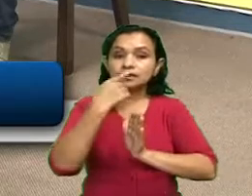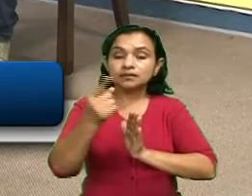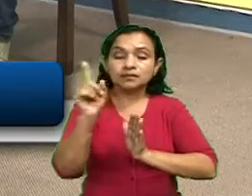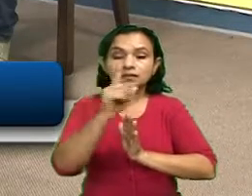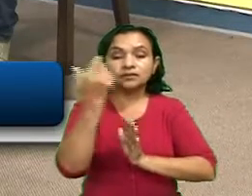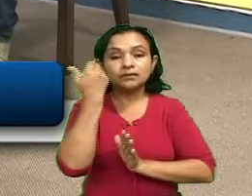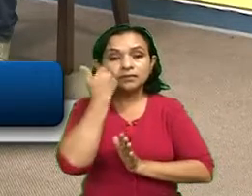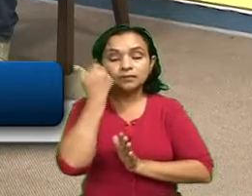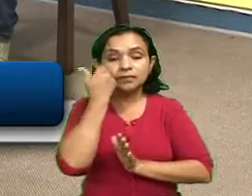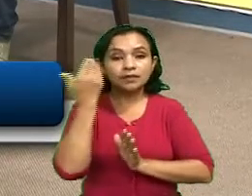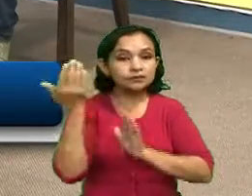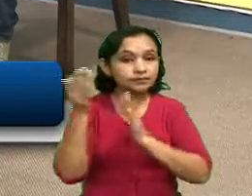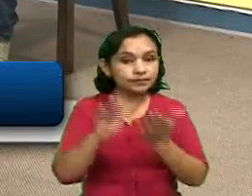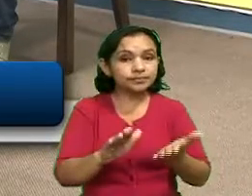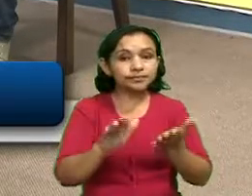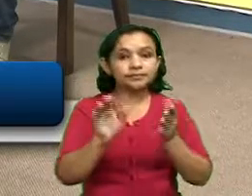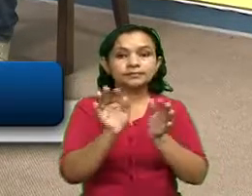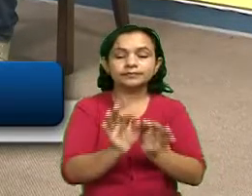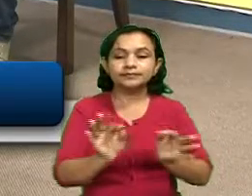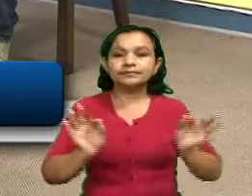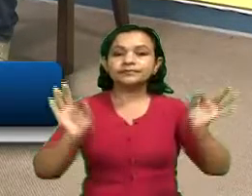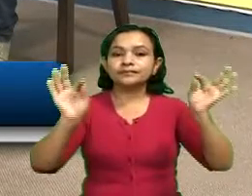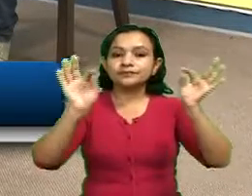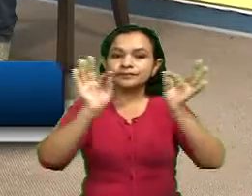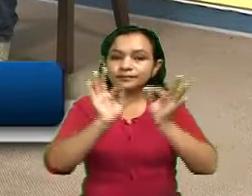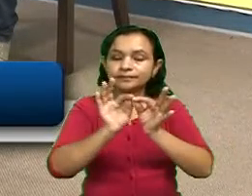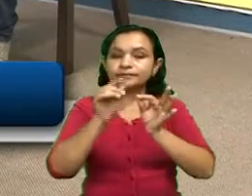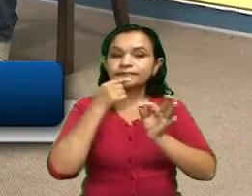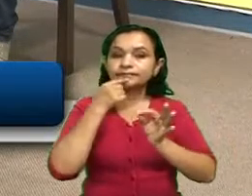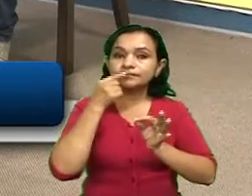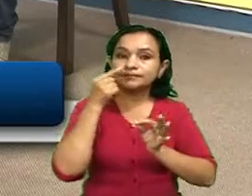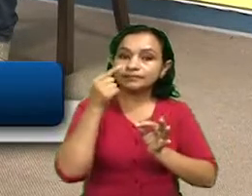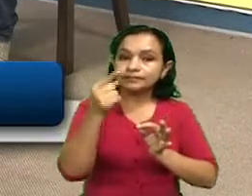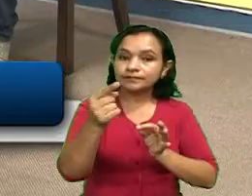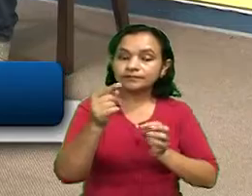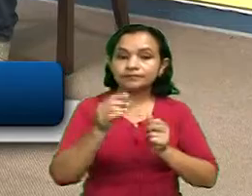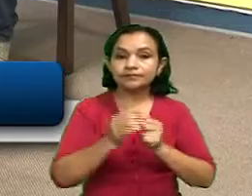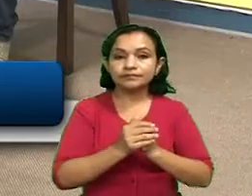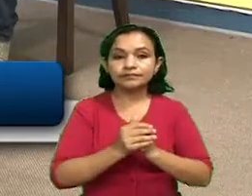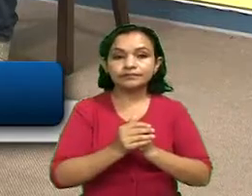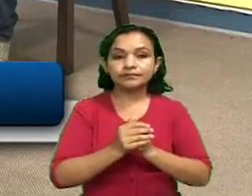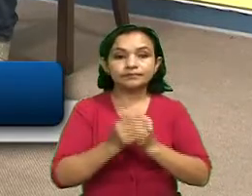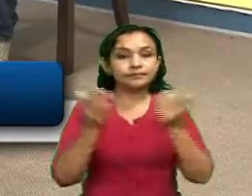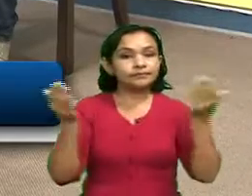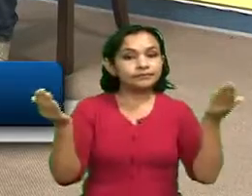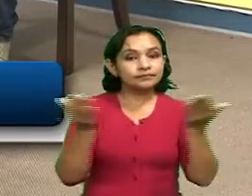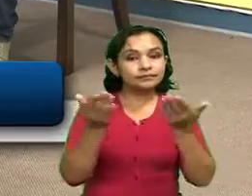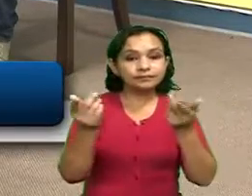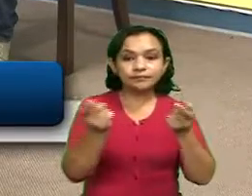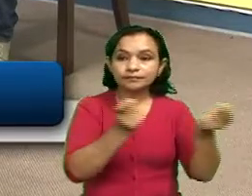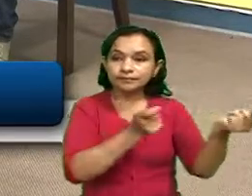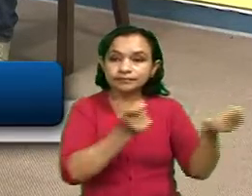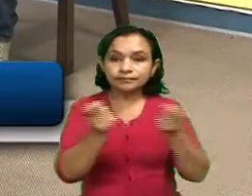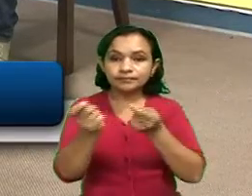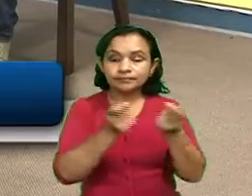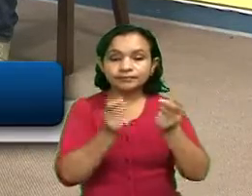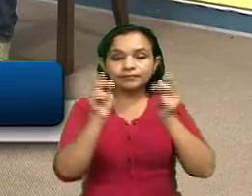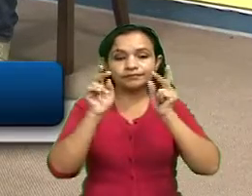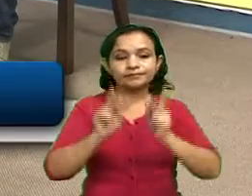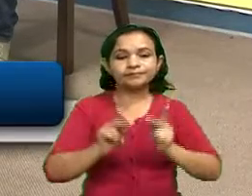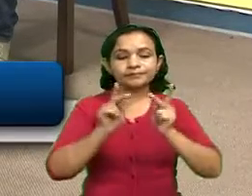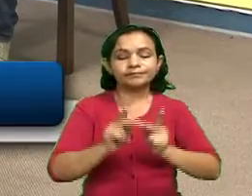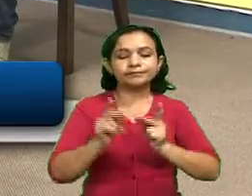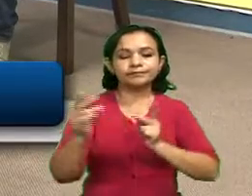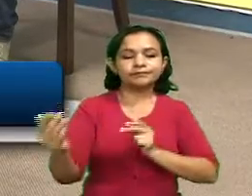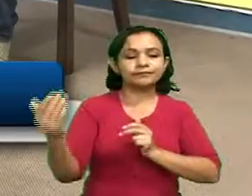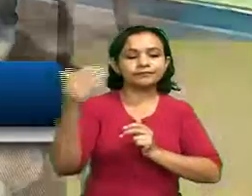esta enfermedad mortal. Sí, algo muy importante que usted acaba de decir es el cómo se maneja la enfermedad. A veces el paciente llega a la